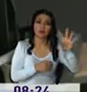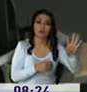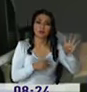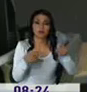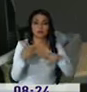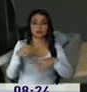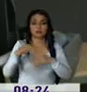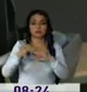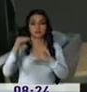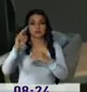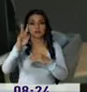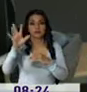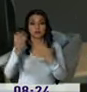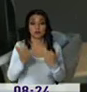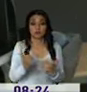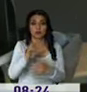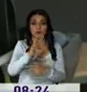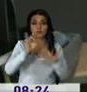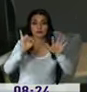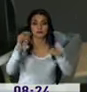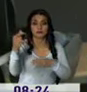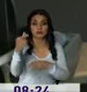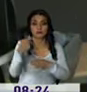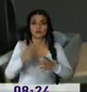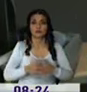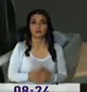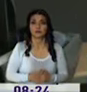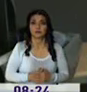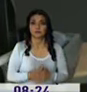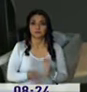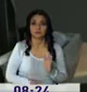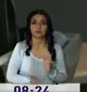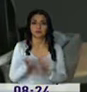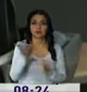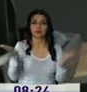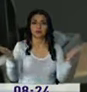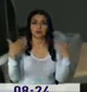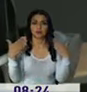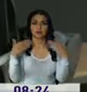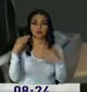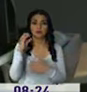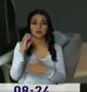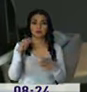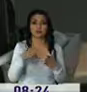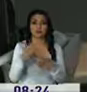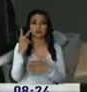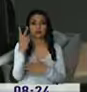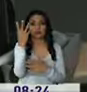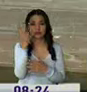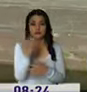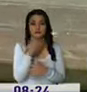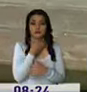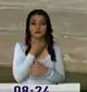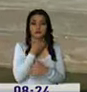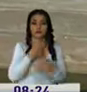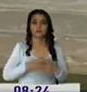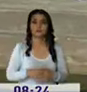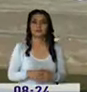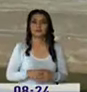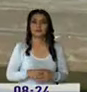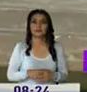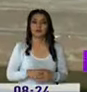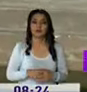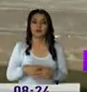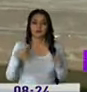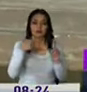hasta el momento se está registrando una temperatura de 26 grados. Se ha incrementado 0.2 más del día 15 que se presentó. Por otra parte,